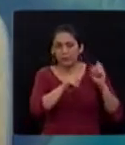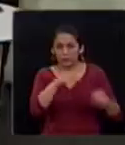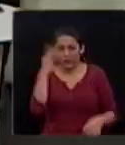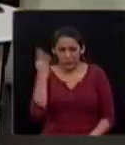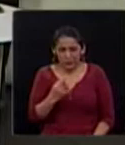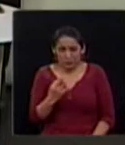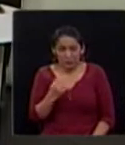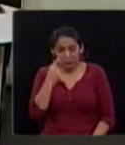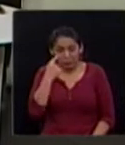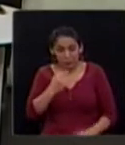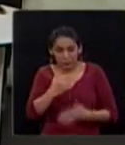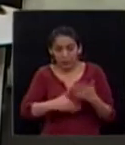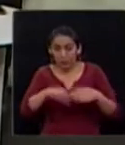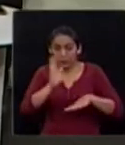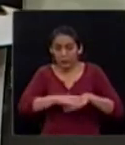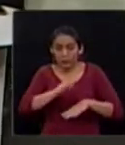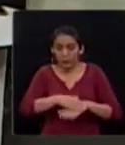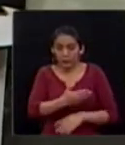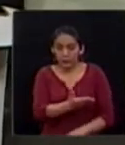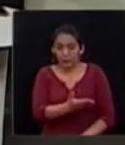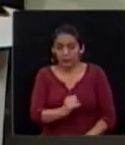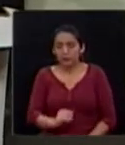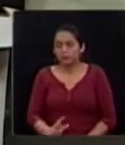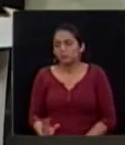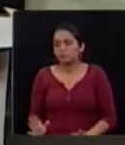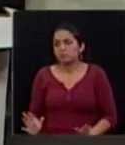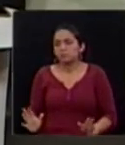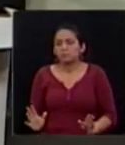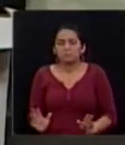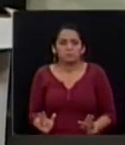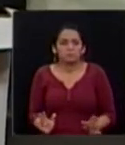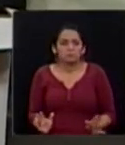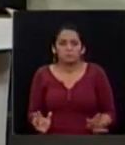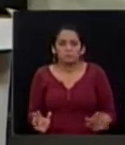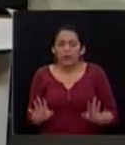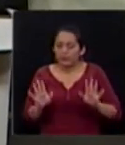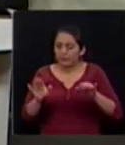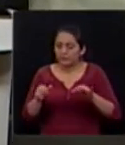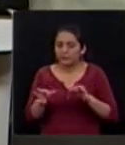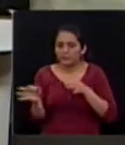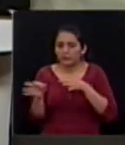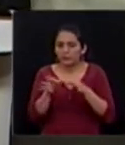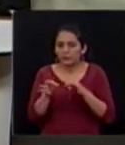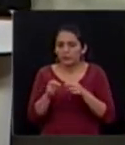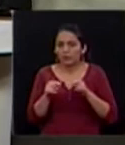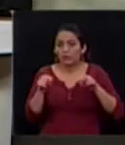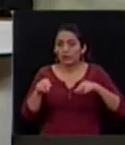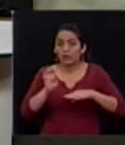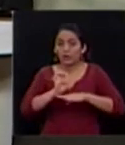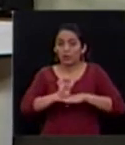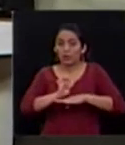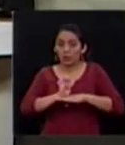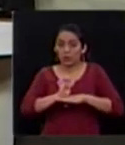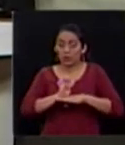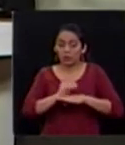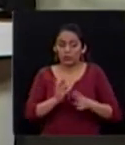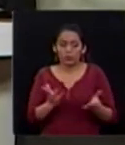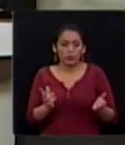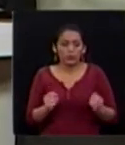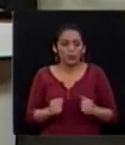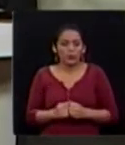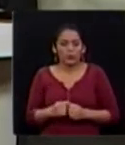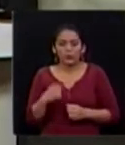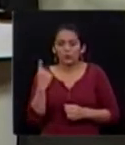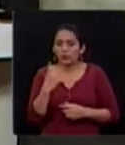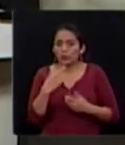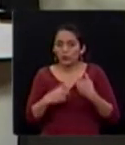creo es que en realidad aquí hay una enorme presión internacional, que este no es un tema solamente del país. Este es un problema que en este momento se